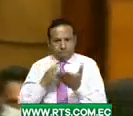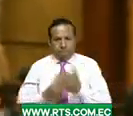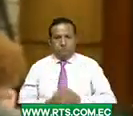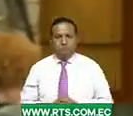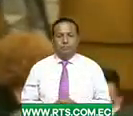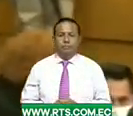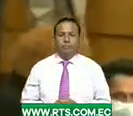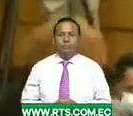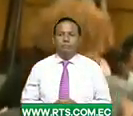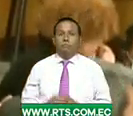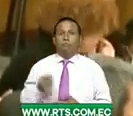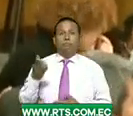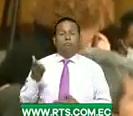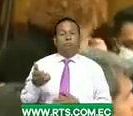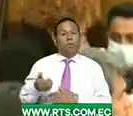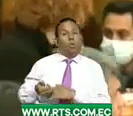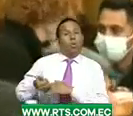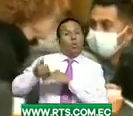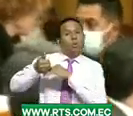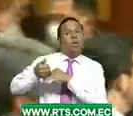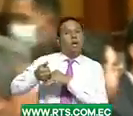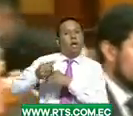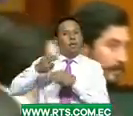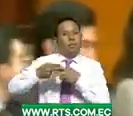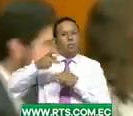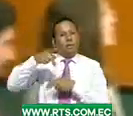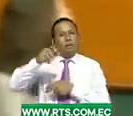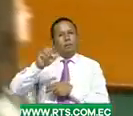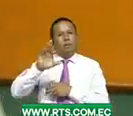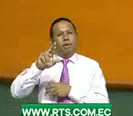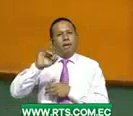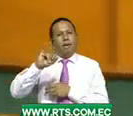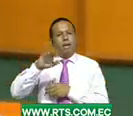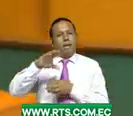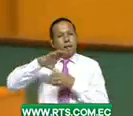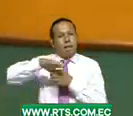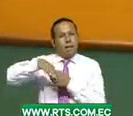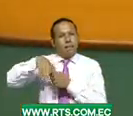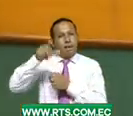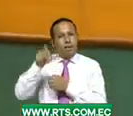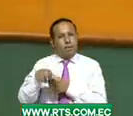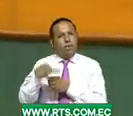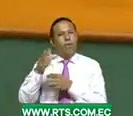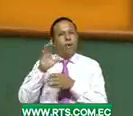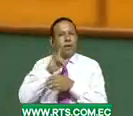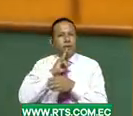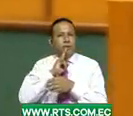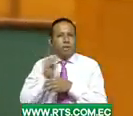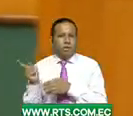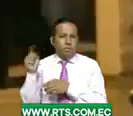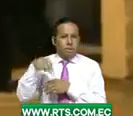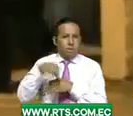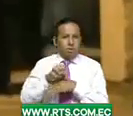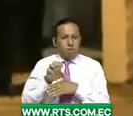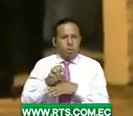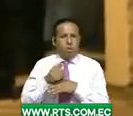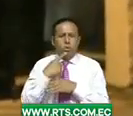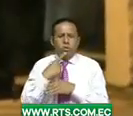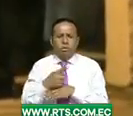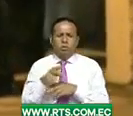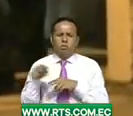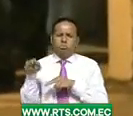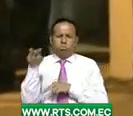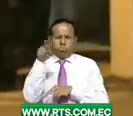Con papeles en mano, Michael Fitzpatrick, embajador de los Estados Unidos en nuestro país, se respalda para mencionar que Ecuador vive